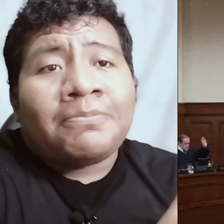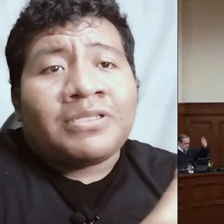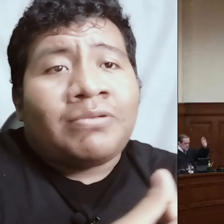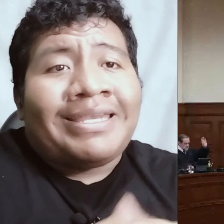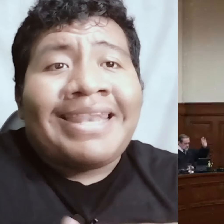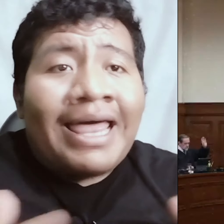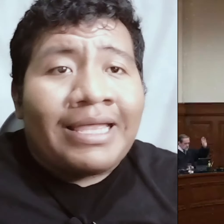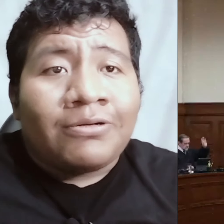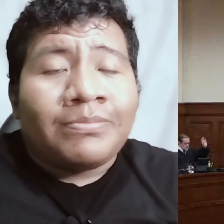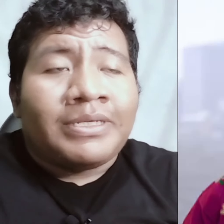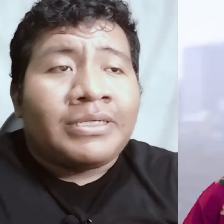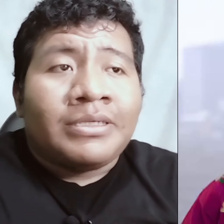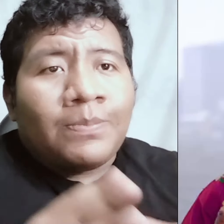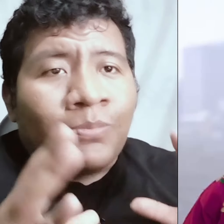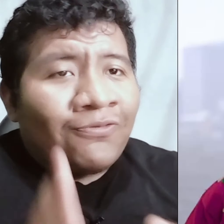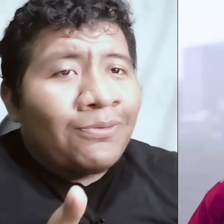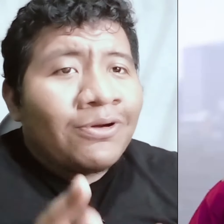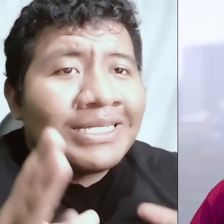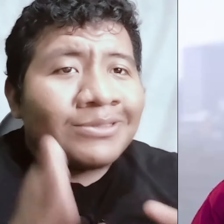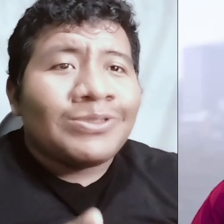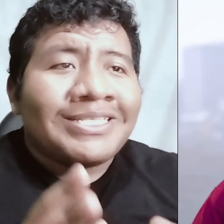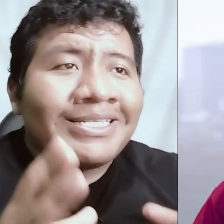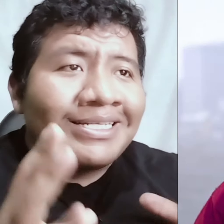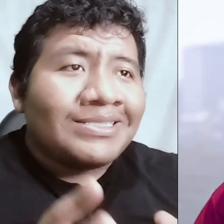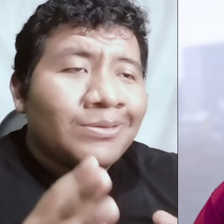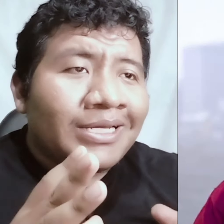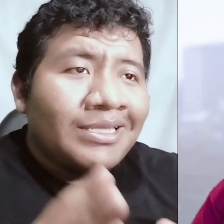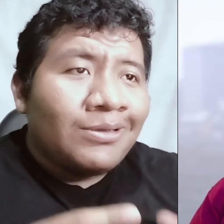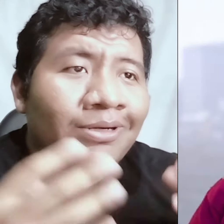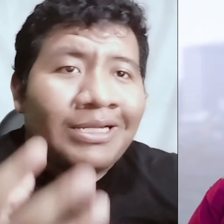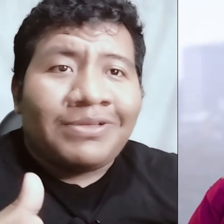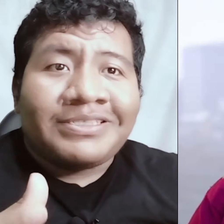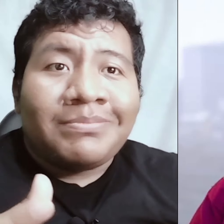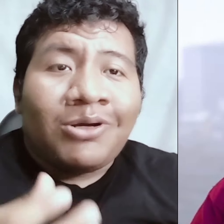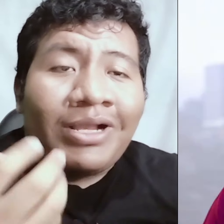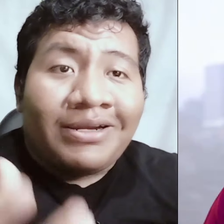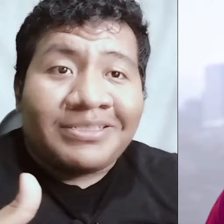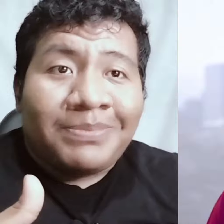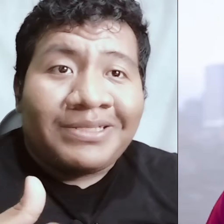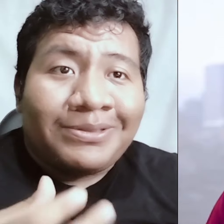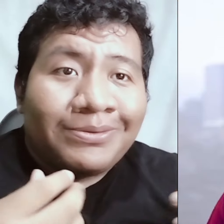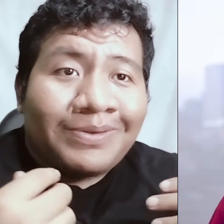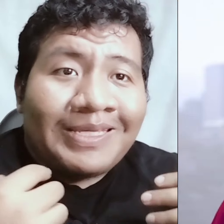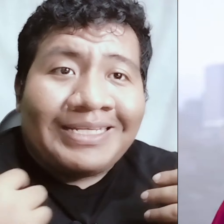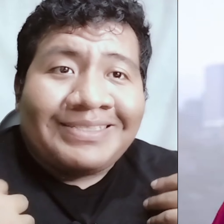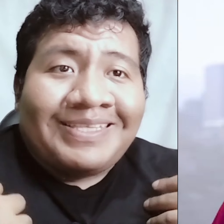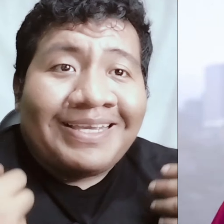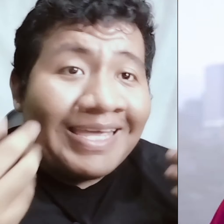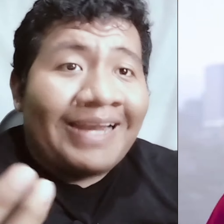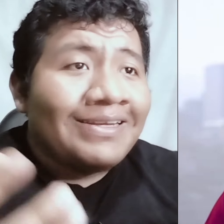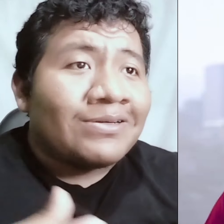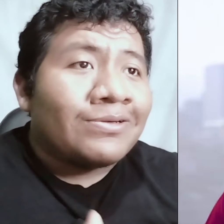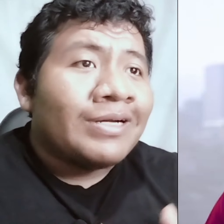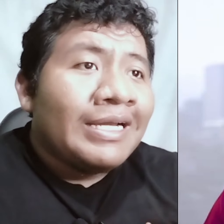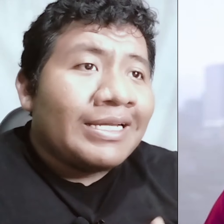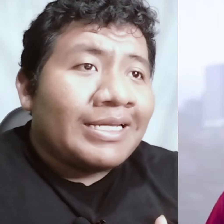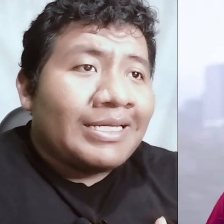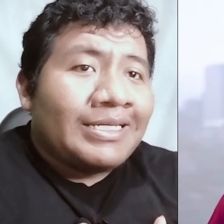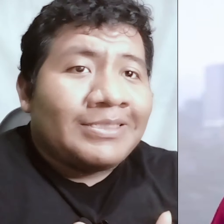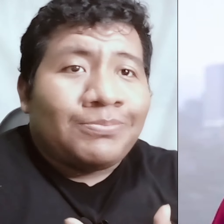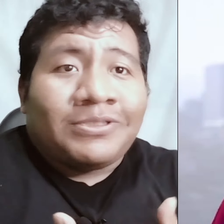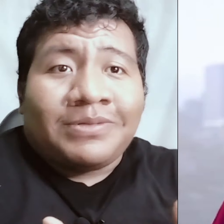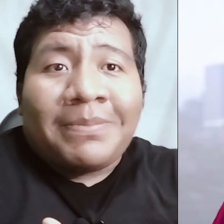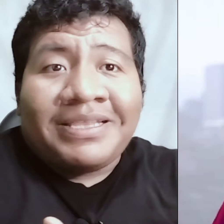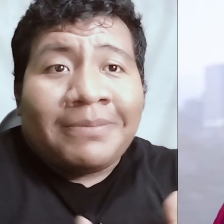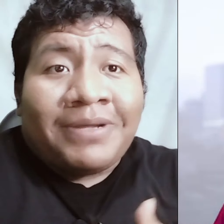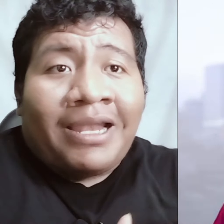pescar, pues no hay nada, hombre. Por favor, escuche esto que dijo Claudia Sheinbaum al respecto de este gran error que es,